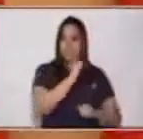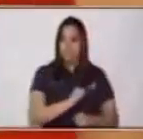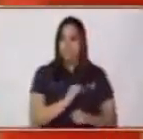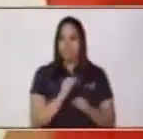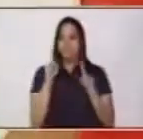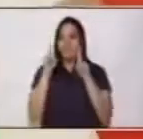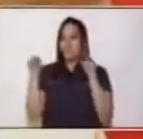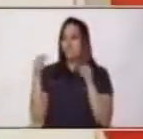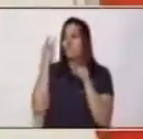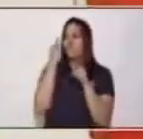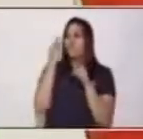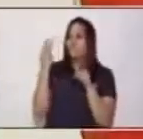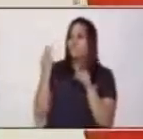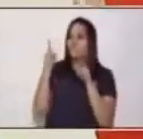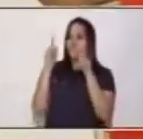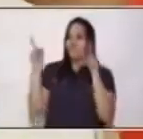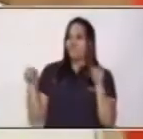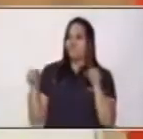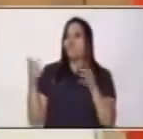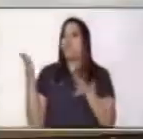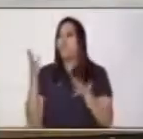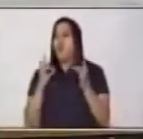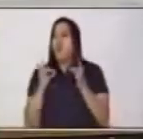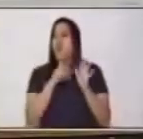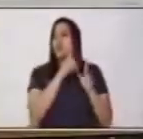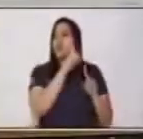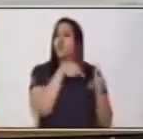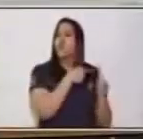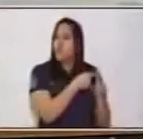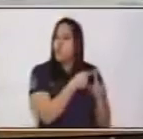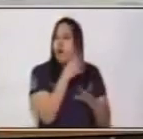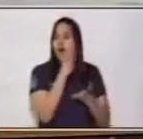Planteemos el problema. ¿Es una suma o una diferencia?